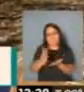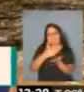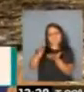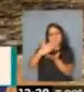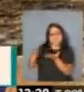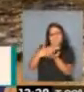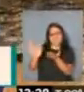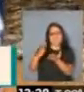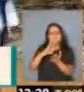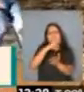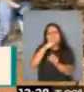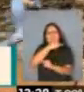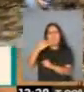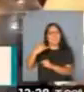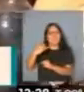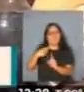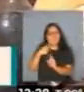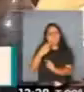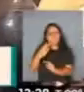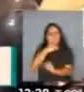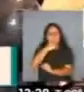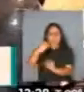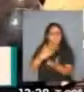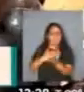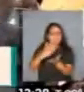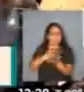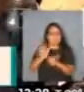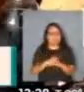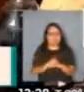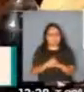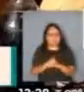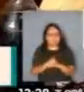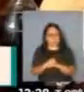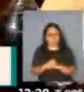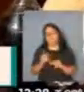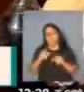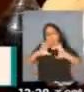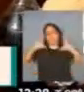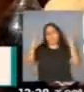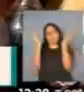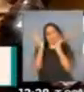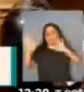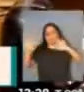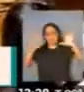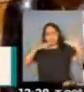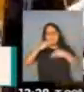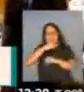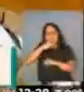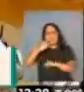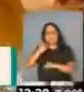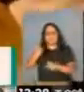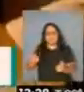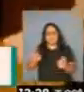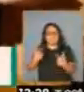ondas los malos Aires de del del universo que puede generar No es cierto entonces para que nos